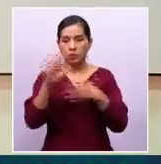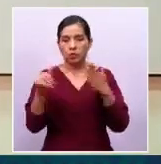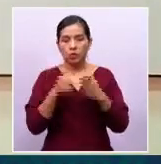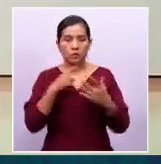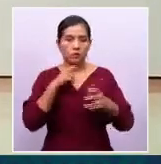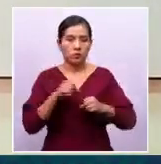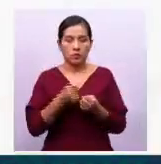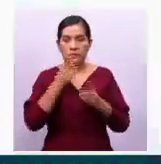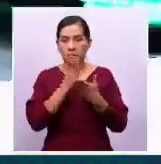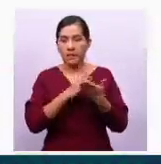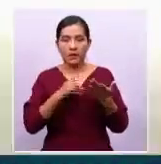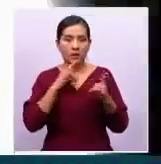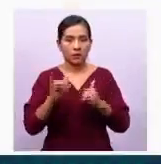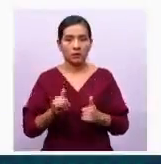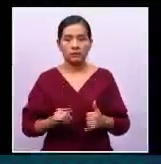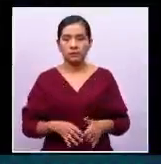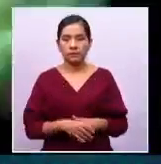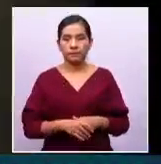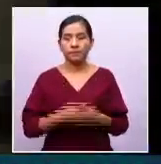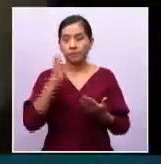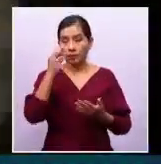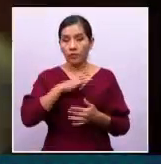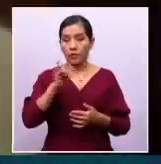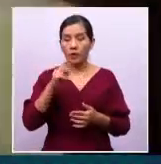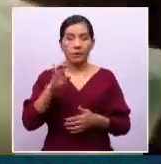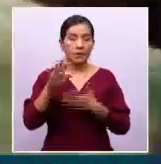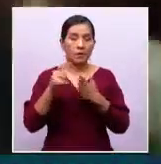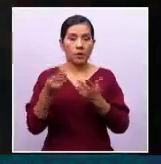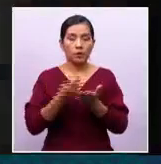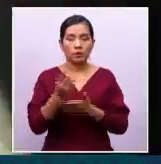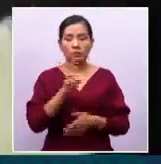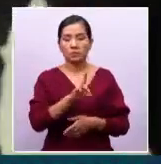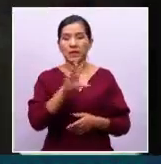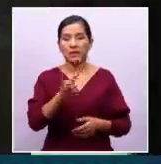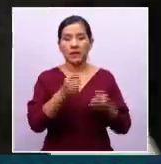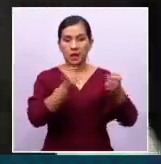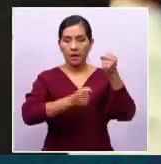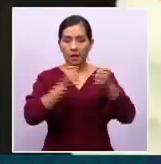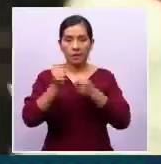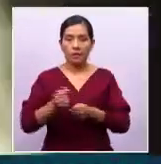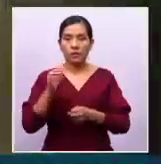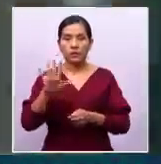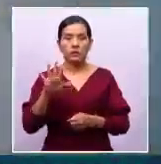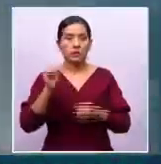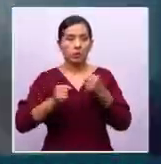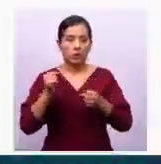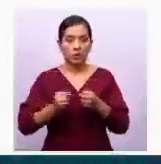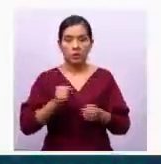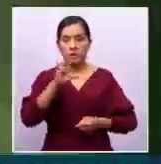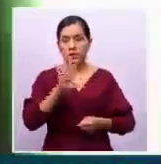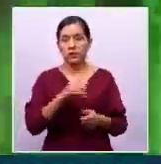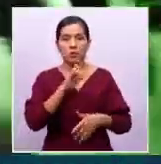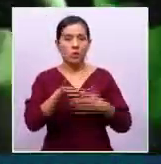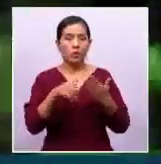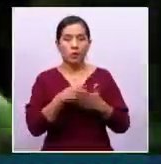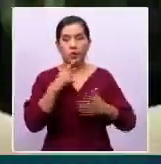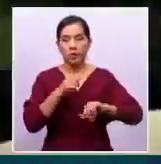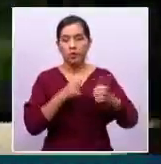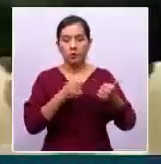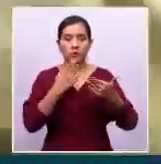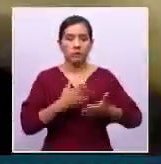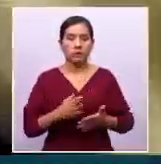los elementos del hecho. Juan Santos adquirió 27 inmuebles, 5 vehículos, 2 haciendas y otros bienes con dinero